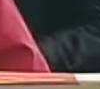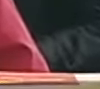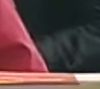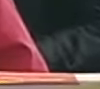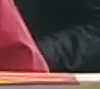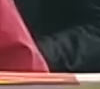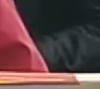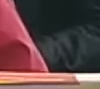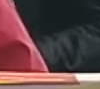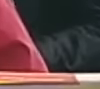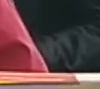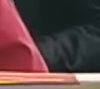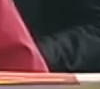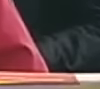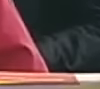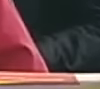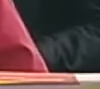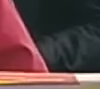cometiendo un delito,